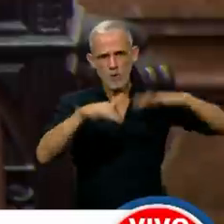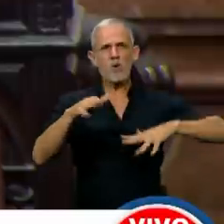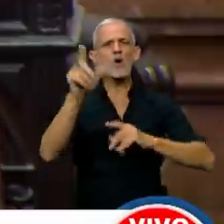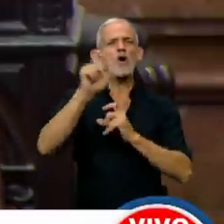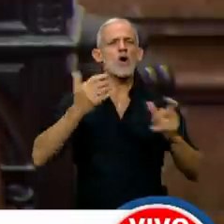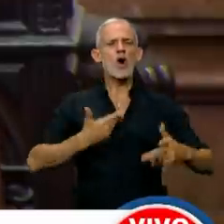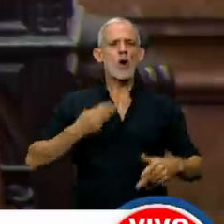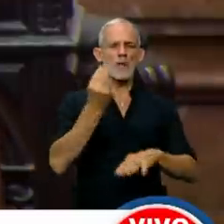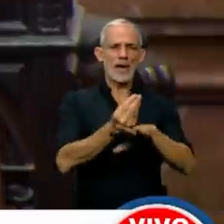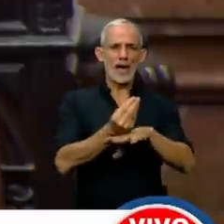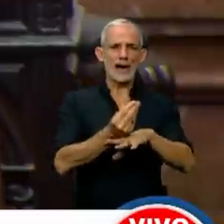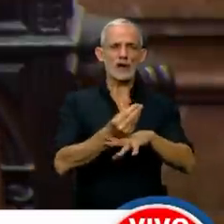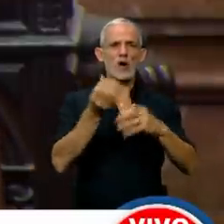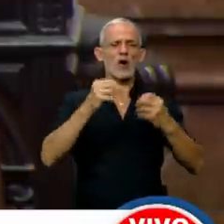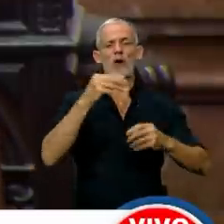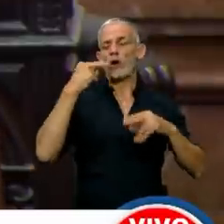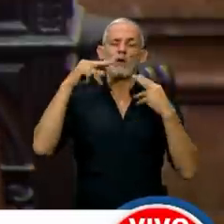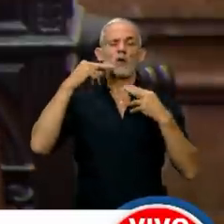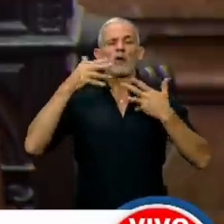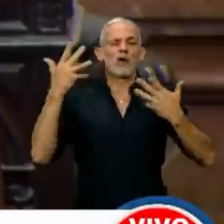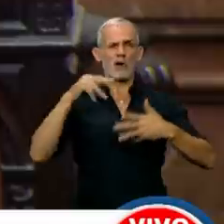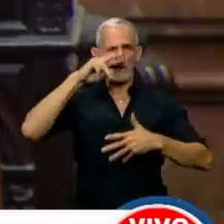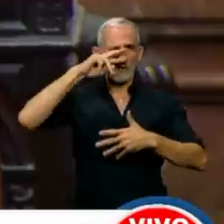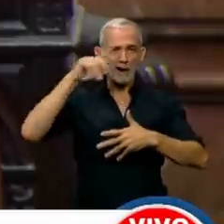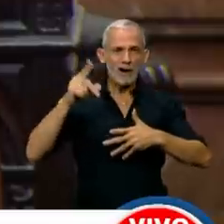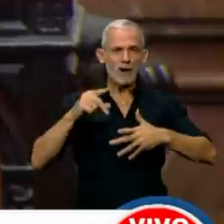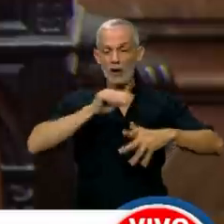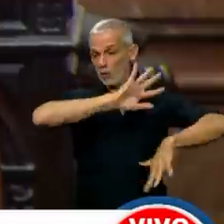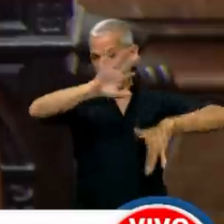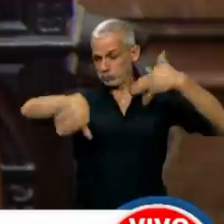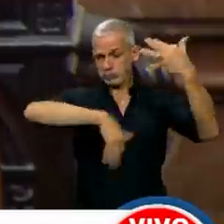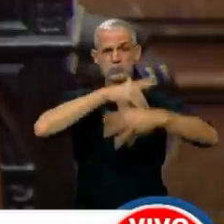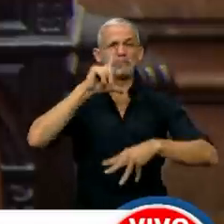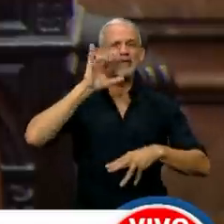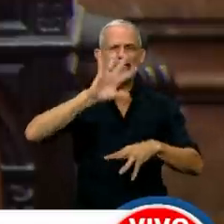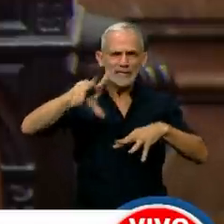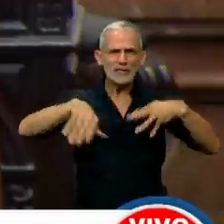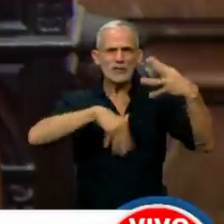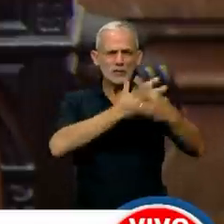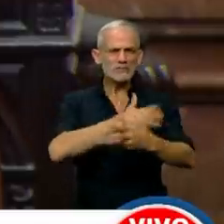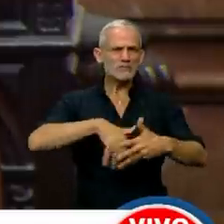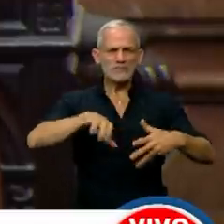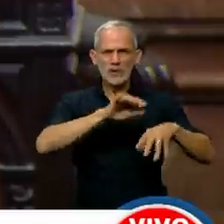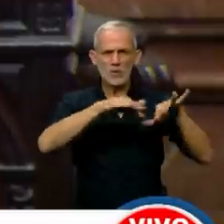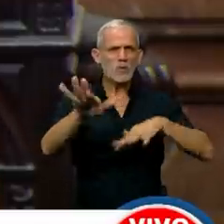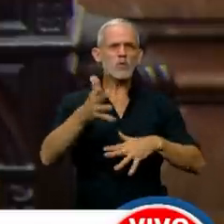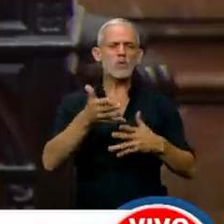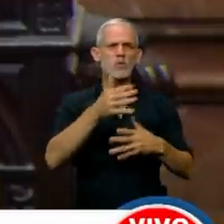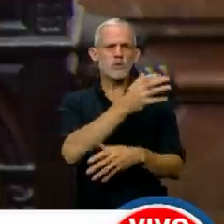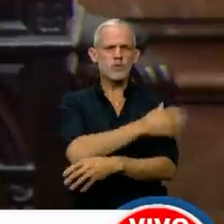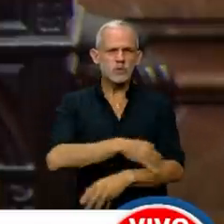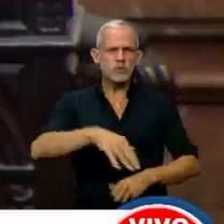gobernaban y comían sus y estallaba la argentina el hambre